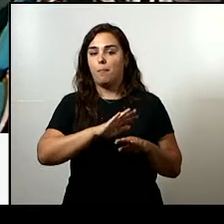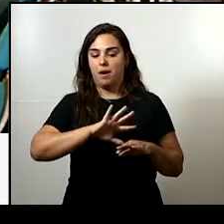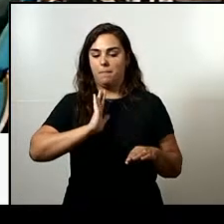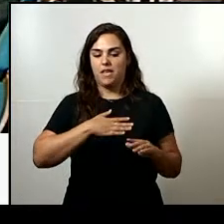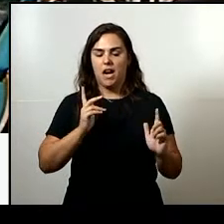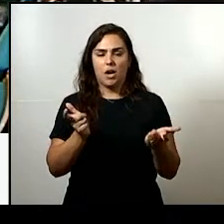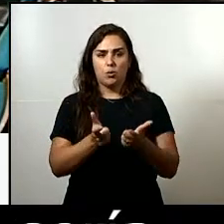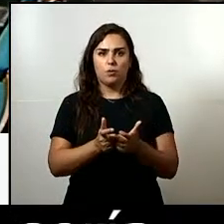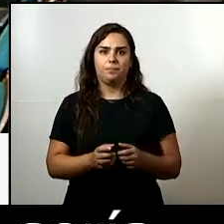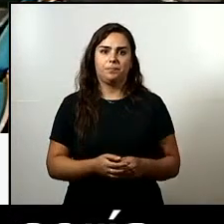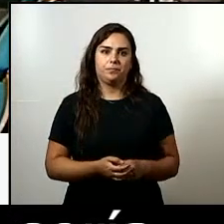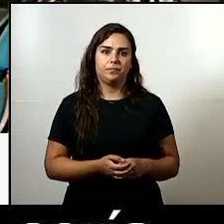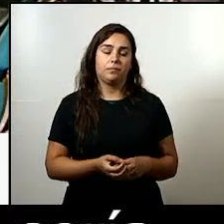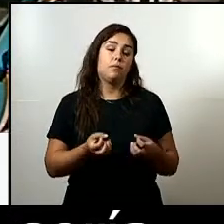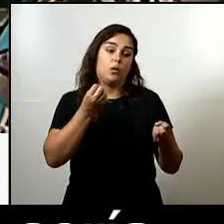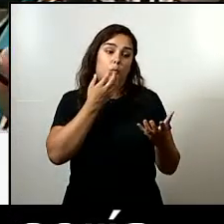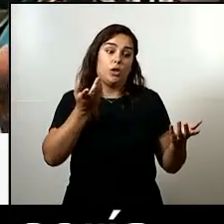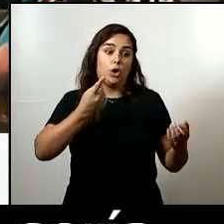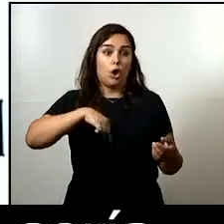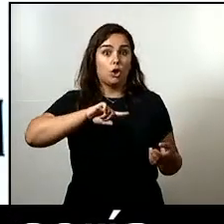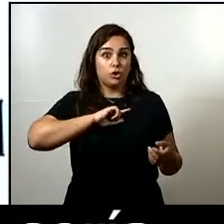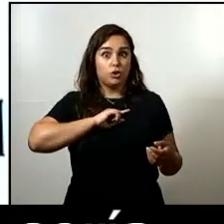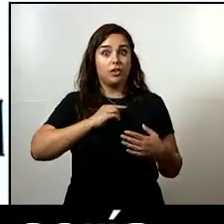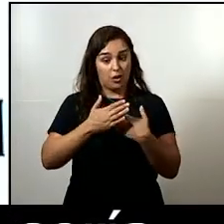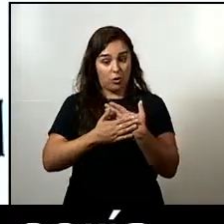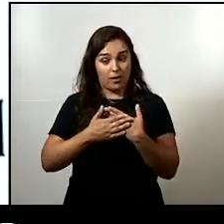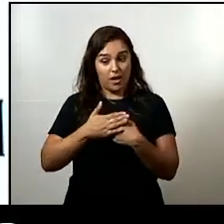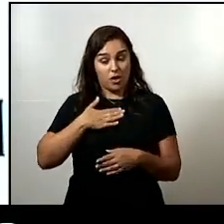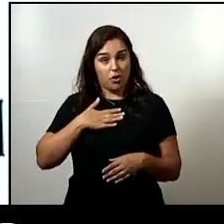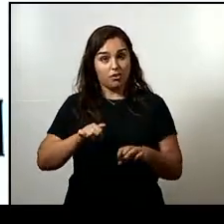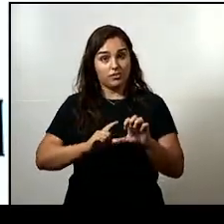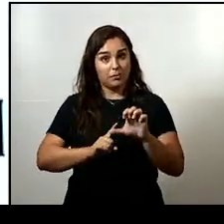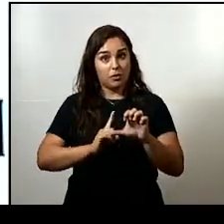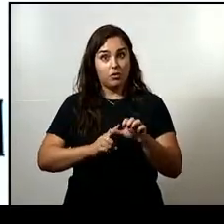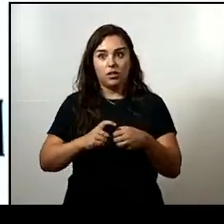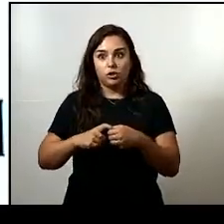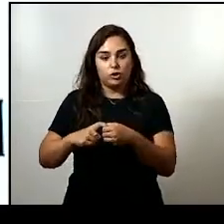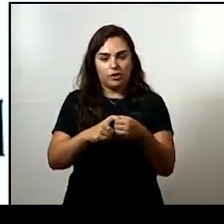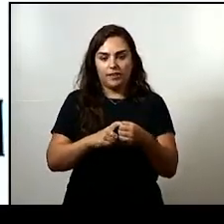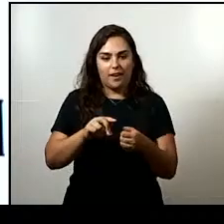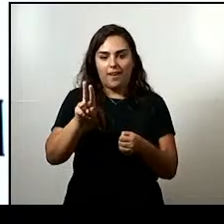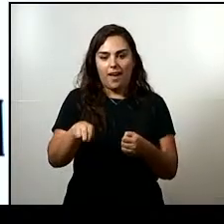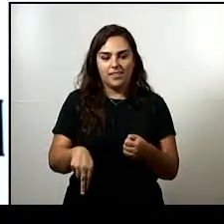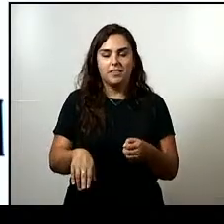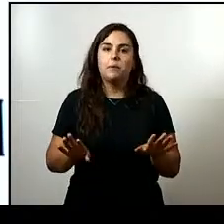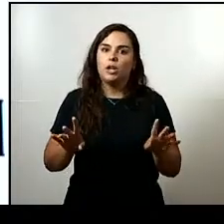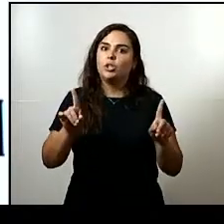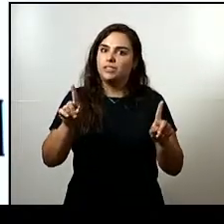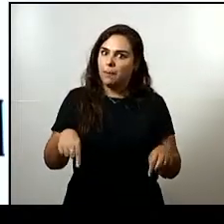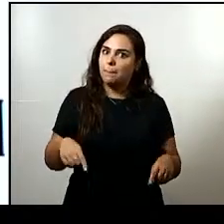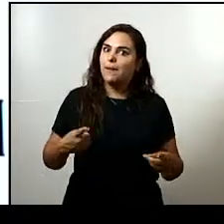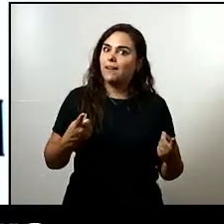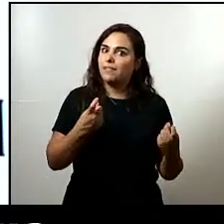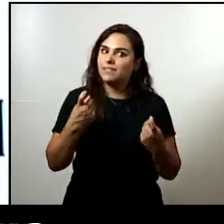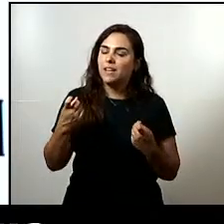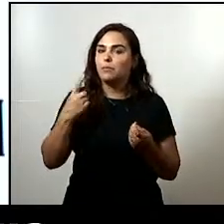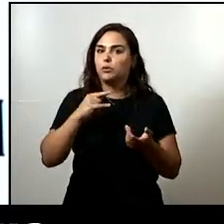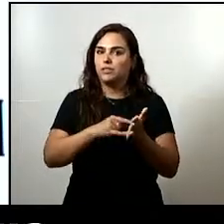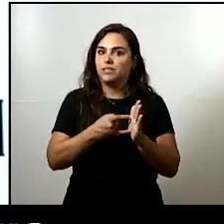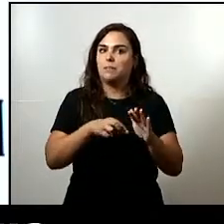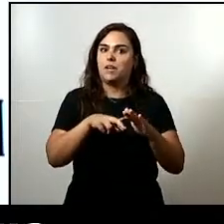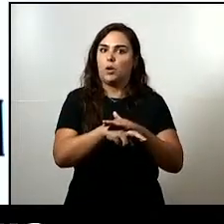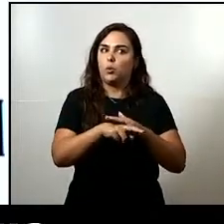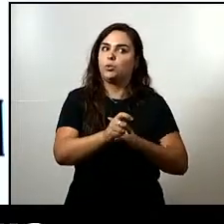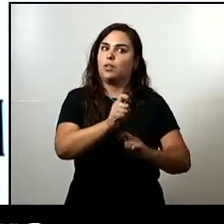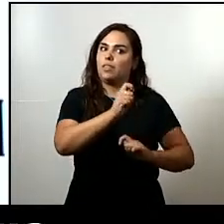reunión? Bueno, nosotros, este Gobierno, Extremadura, es solidaria, pero también necesita medios y recursos